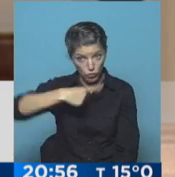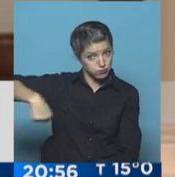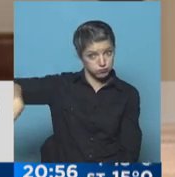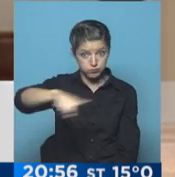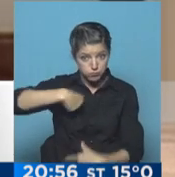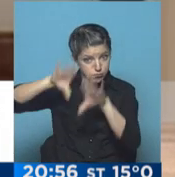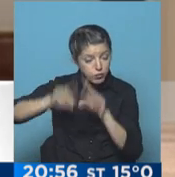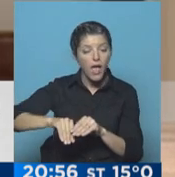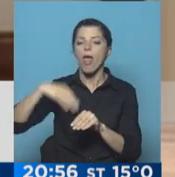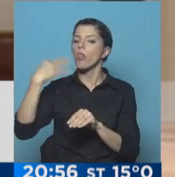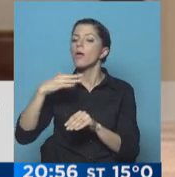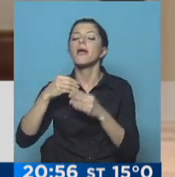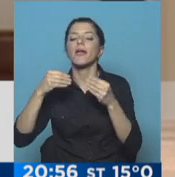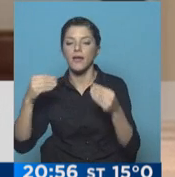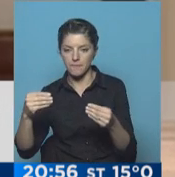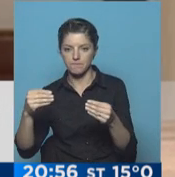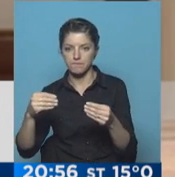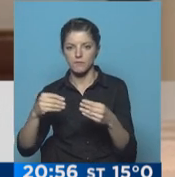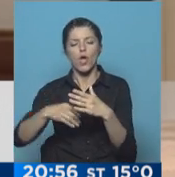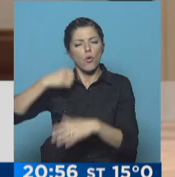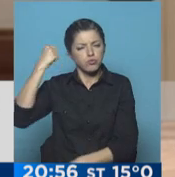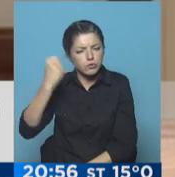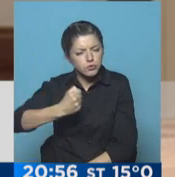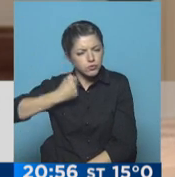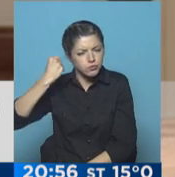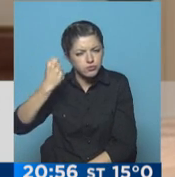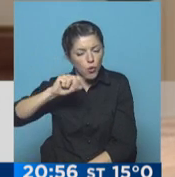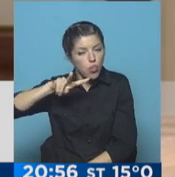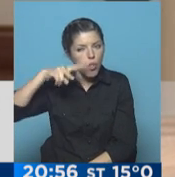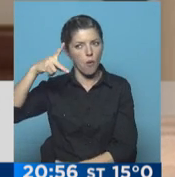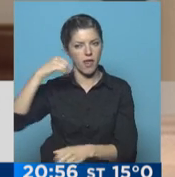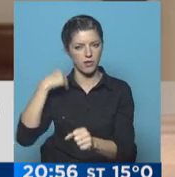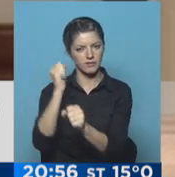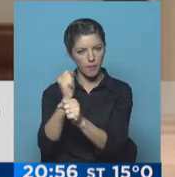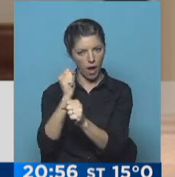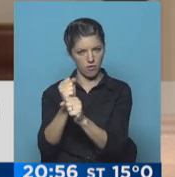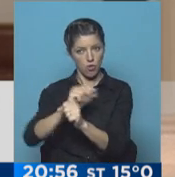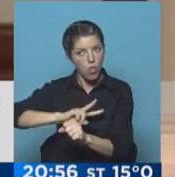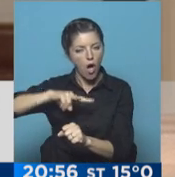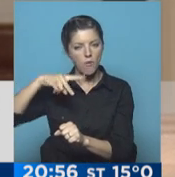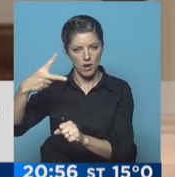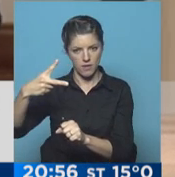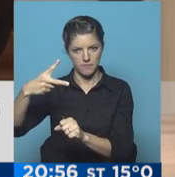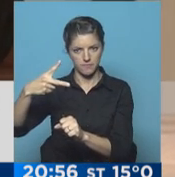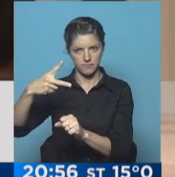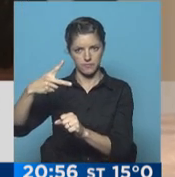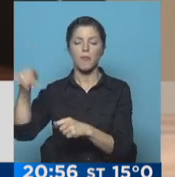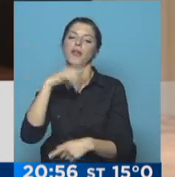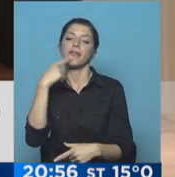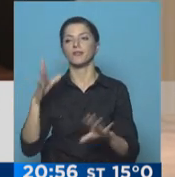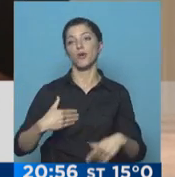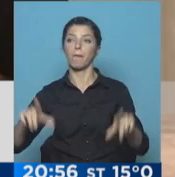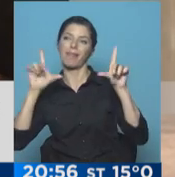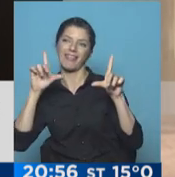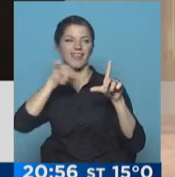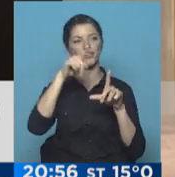debe ser entonces redoblar el esfuerzo y el trabajo militante y no hacer gala de que uno es militante y el